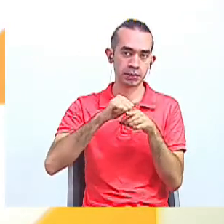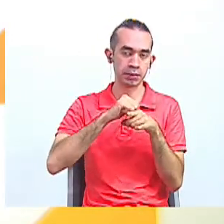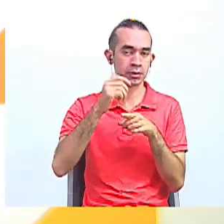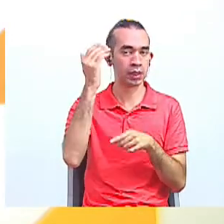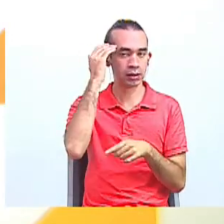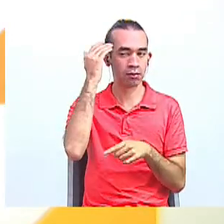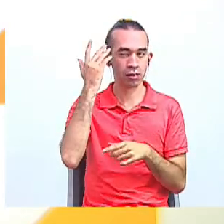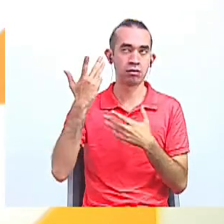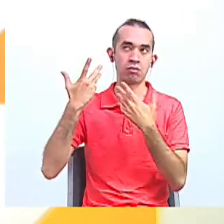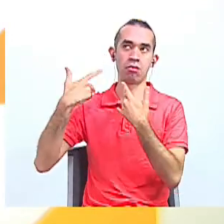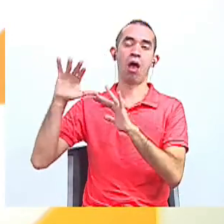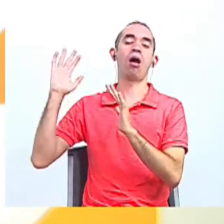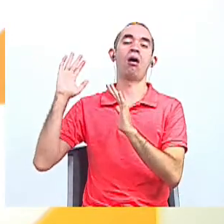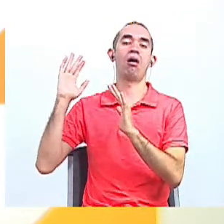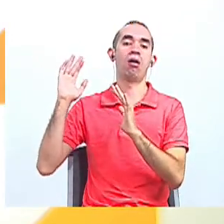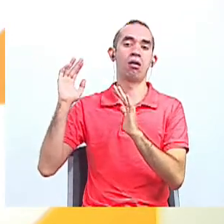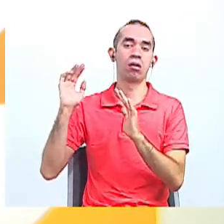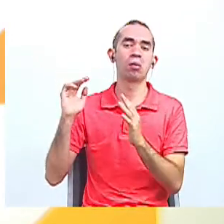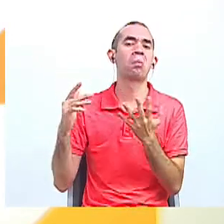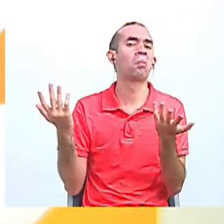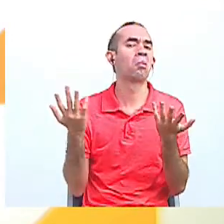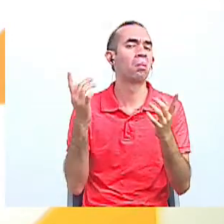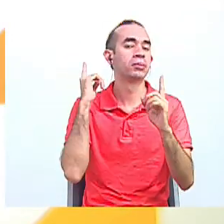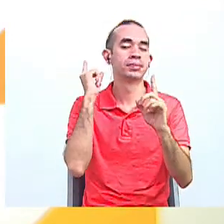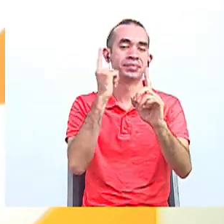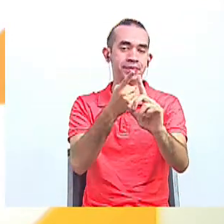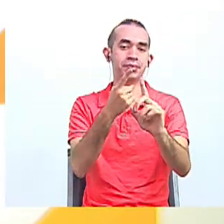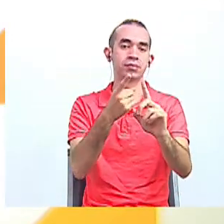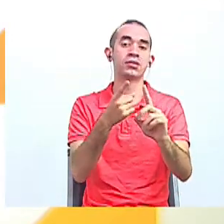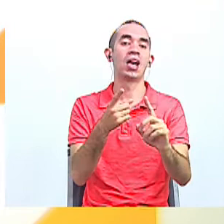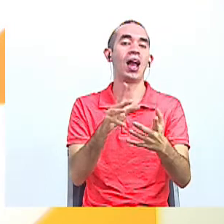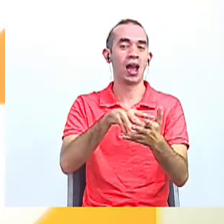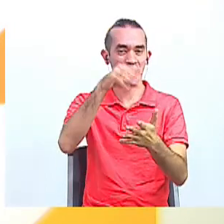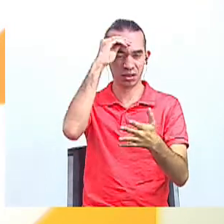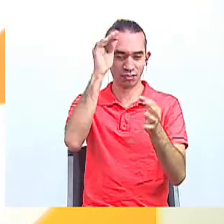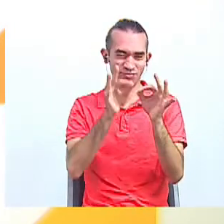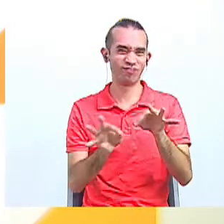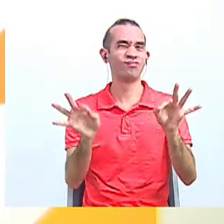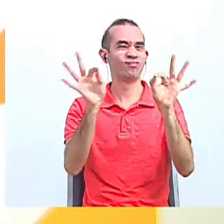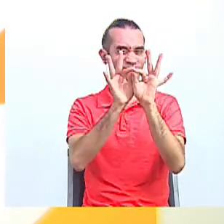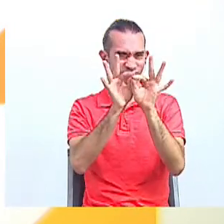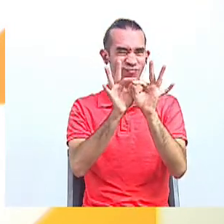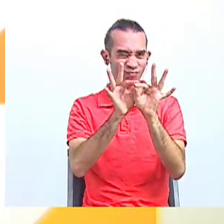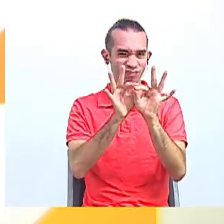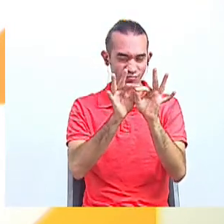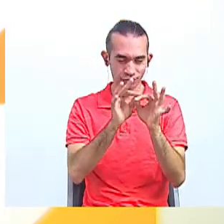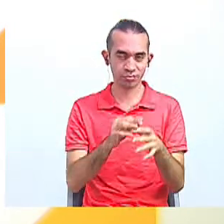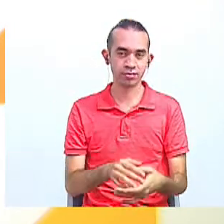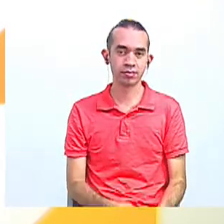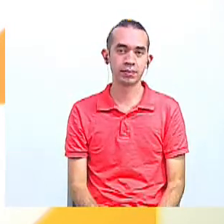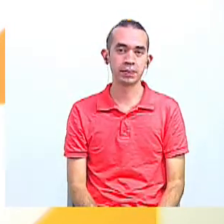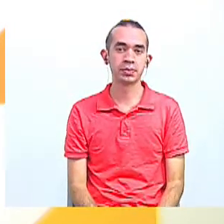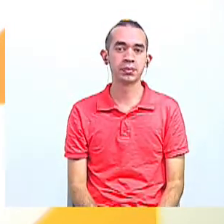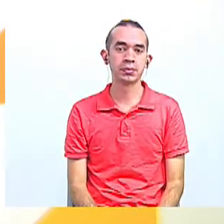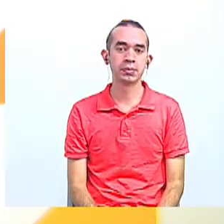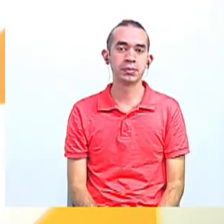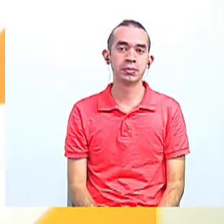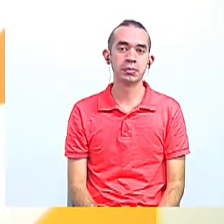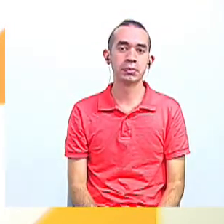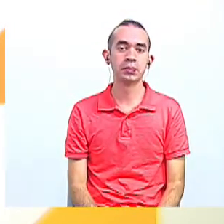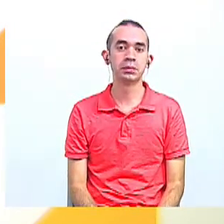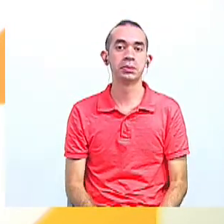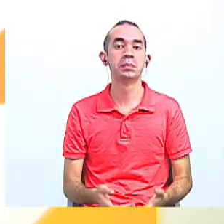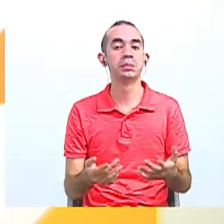conocimientos previos para lograr un aprendizaje significativo. Por eso, ¿qué tal si vamos